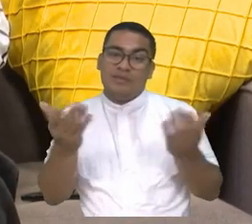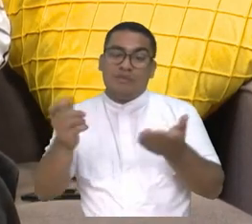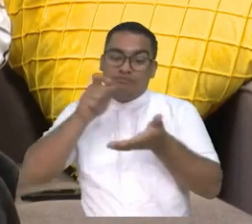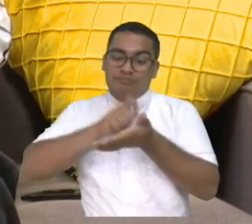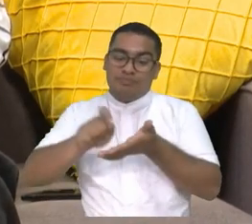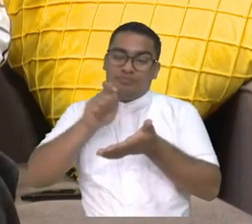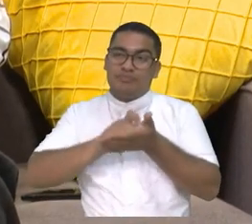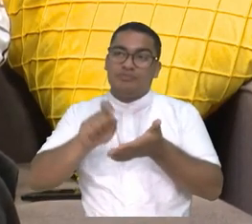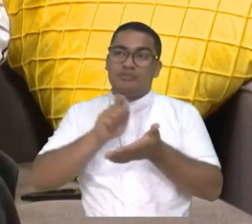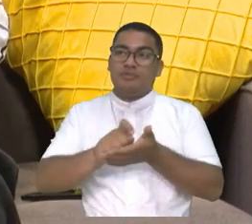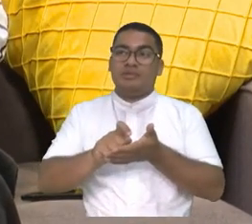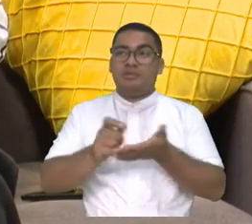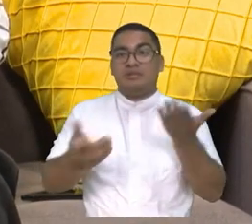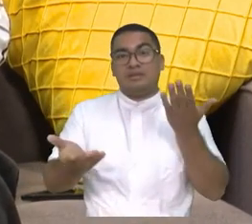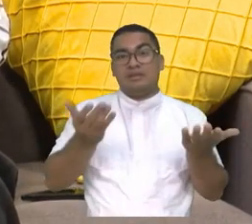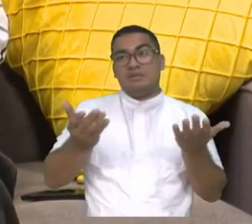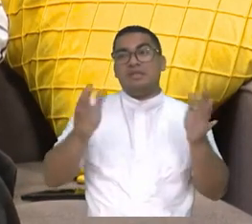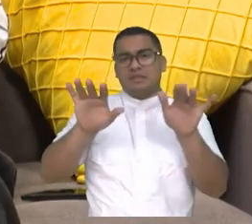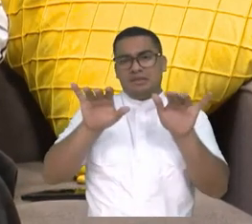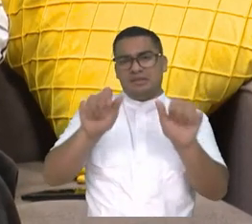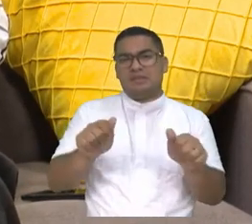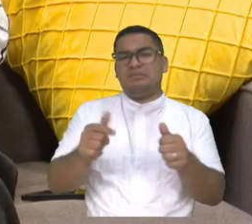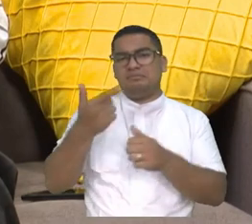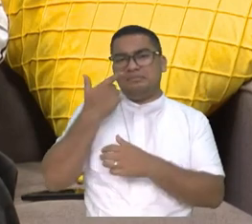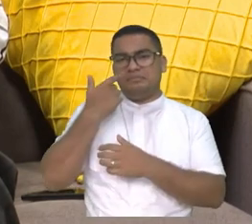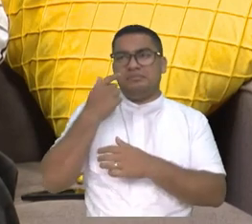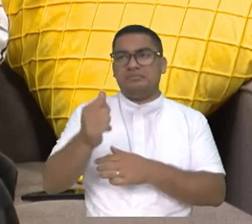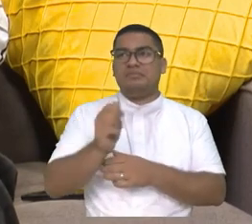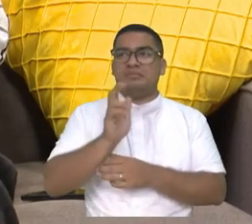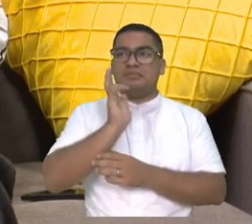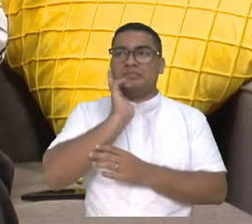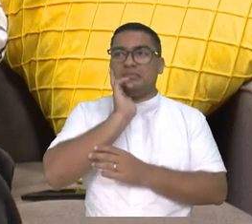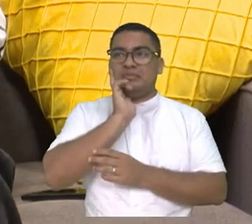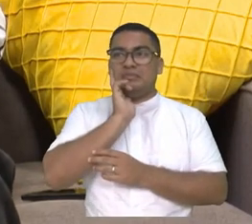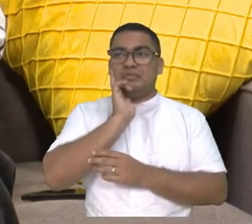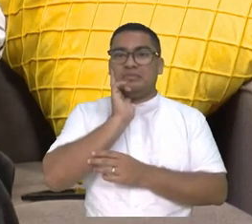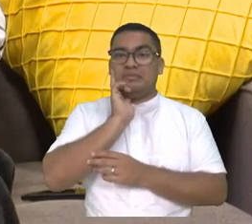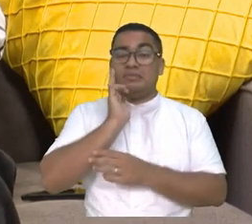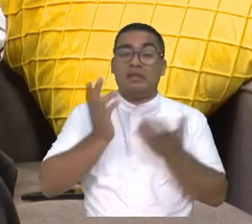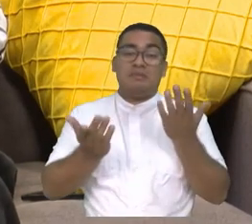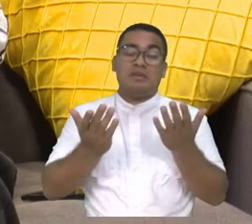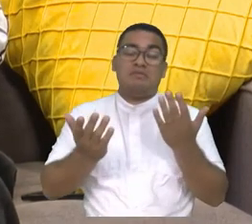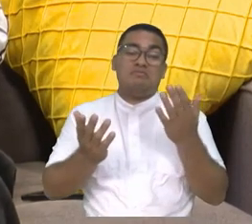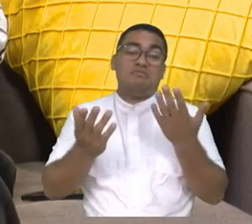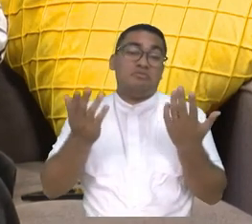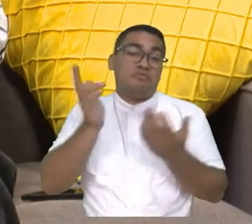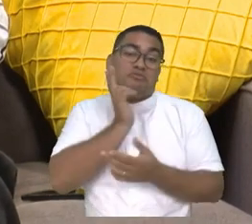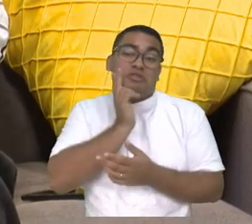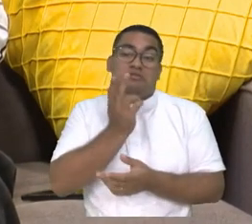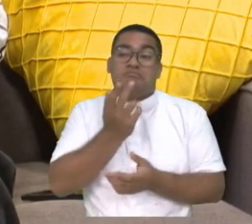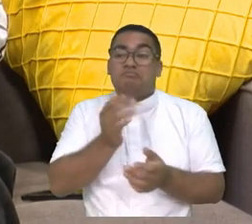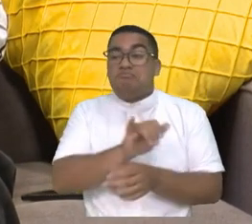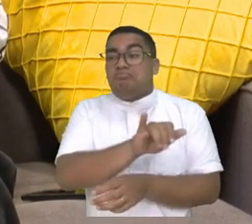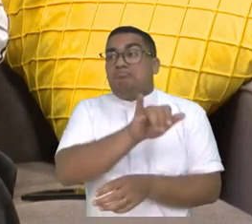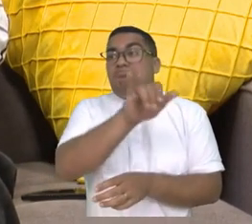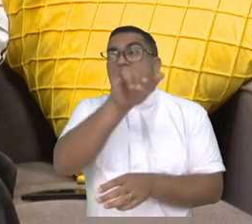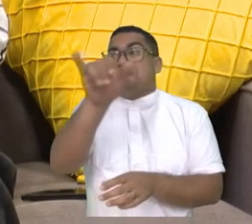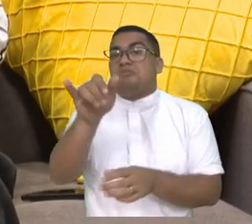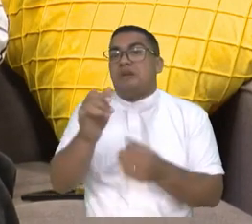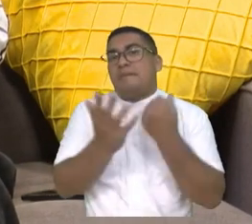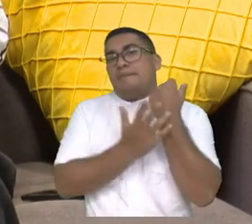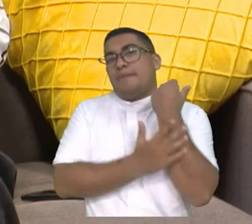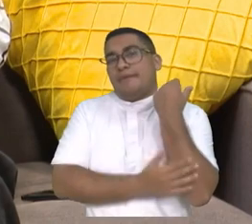que llega. A pesar de ser ya reconocido, no llega precisamente en las mejores condiciones financieras para